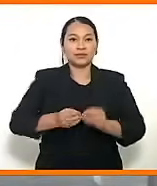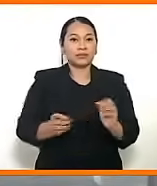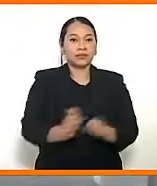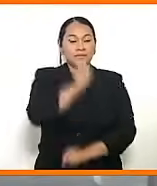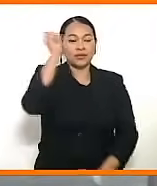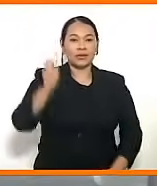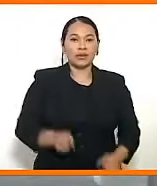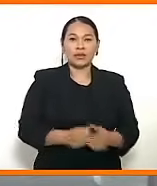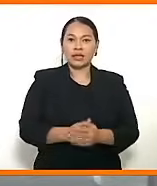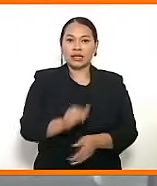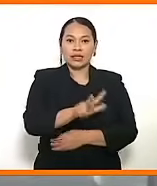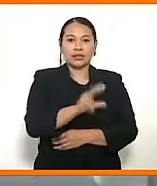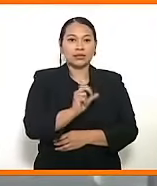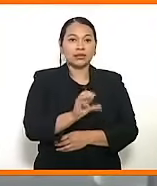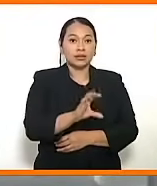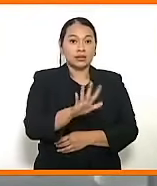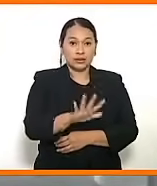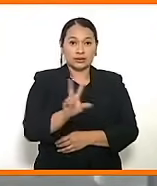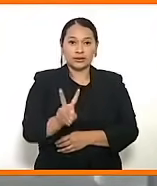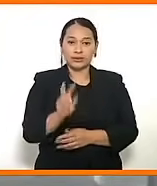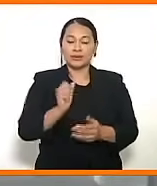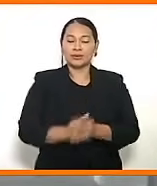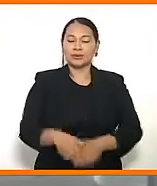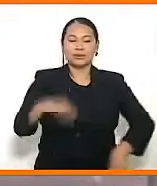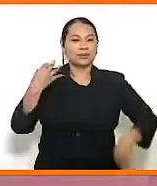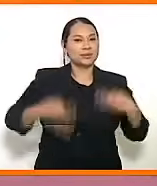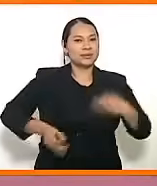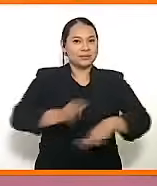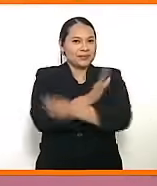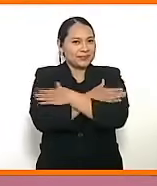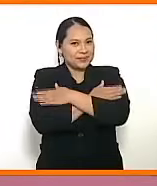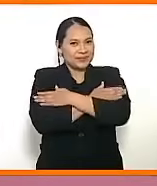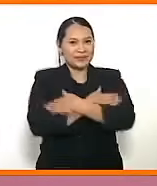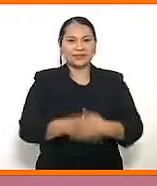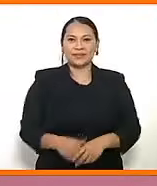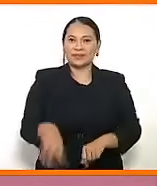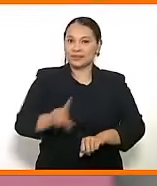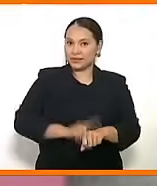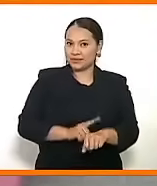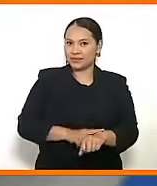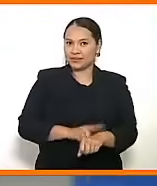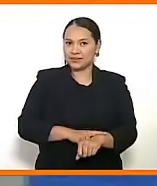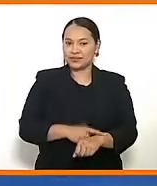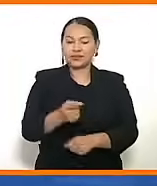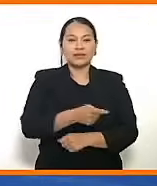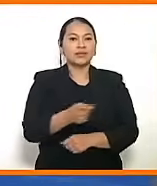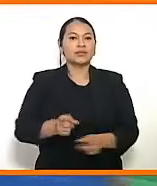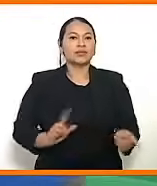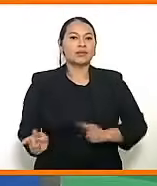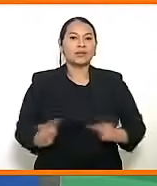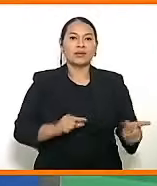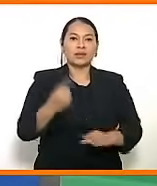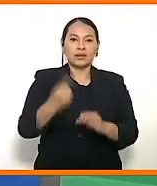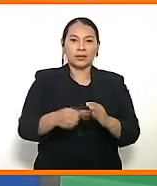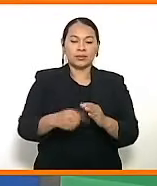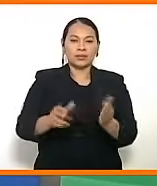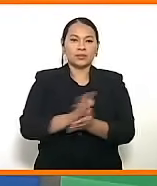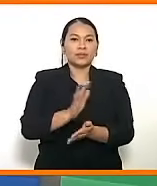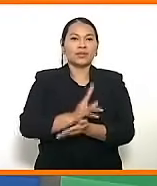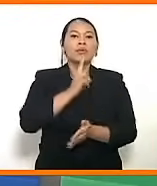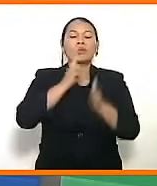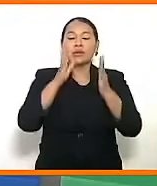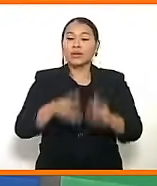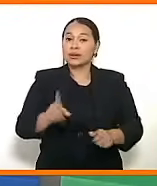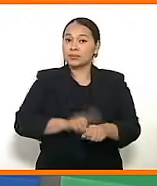el 352. Muchas felicidades. Y ahora sí, espero que tengas tus catrachadas en mano porque se ha llegado el momento de